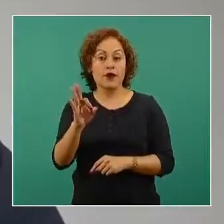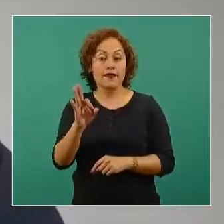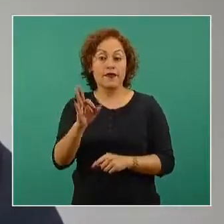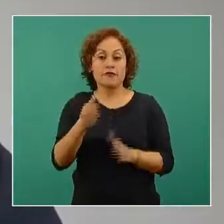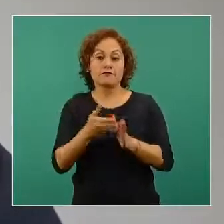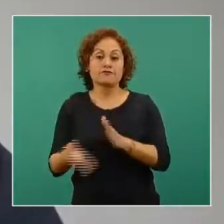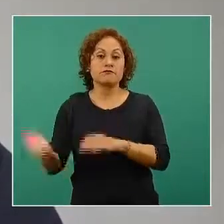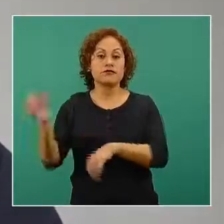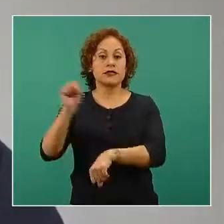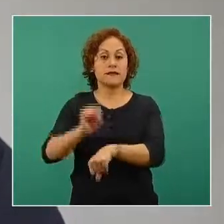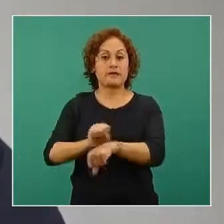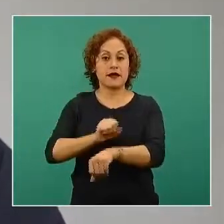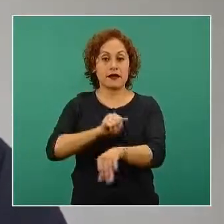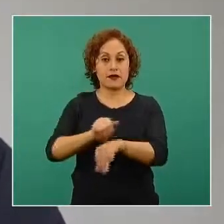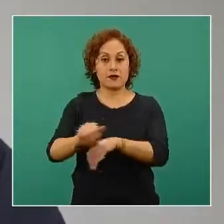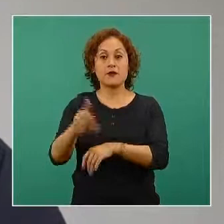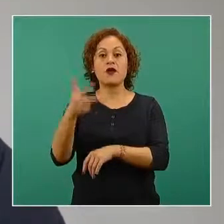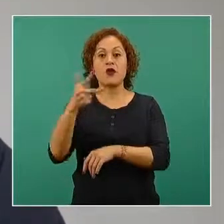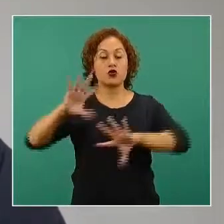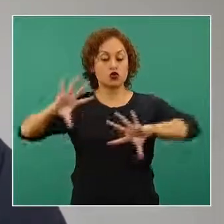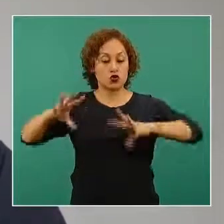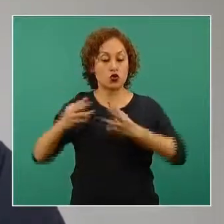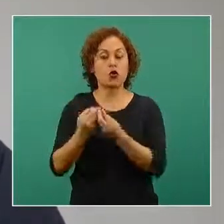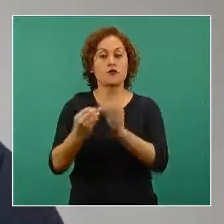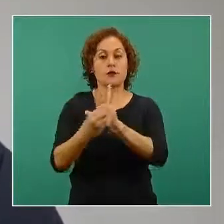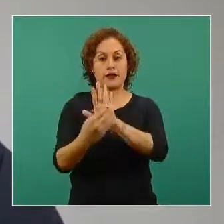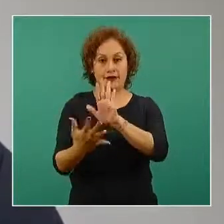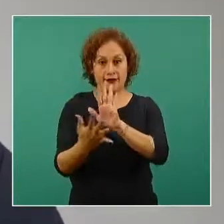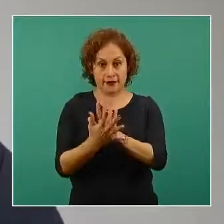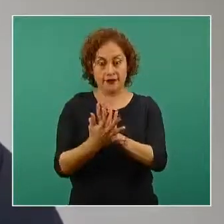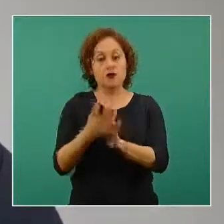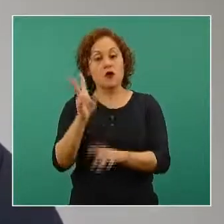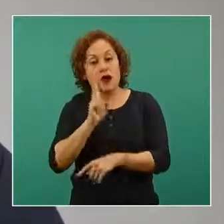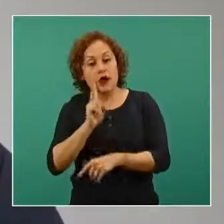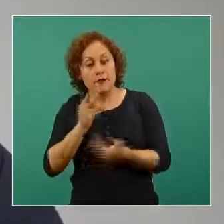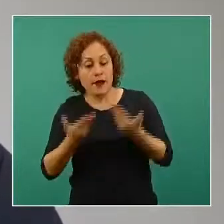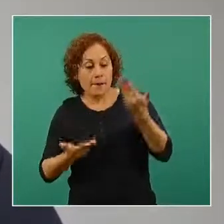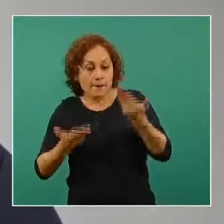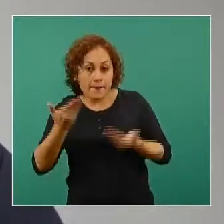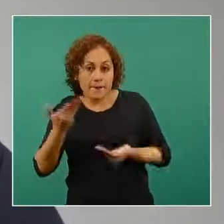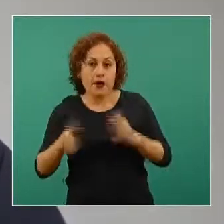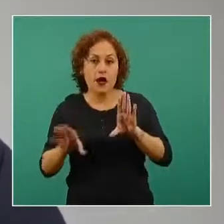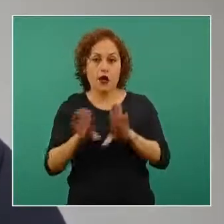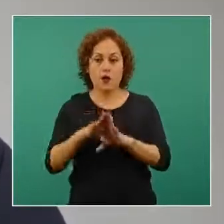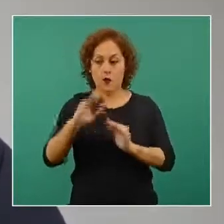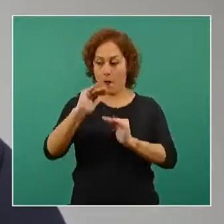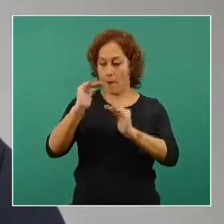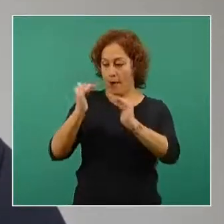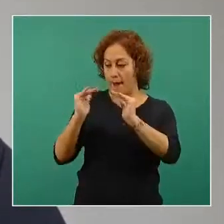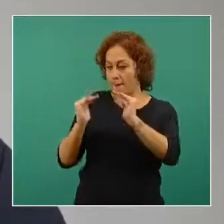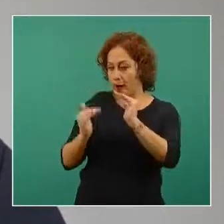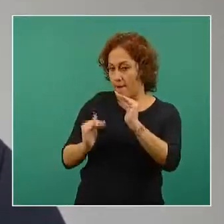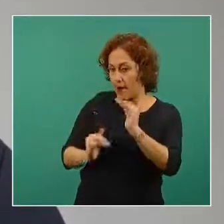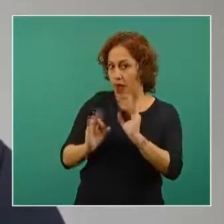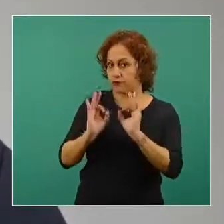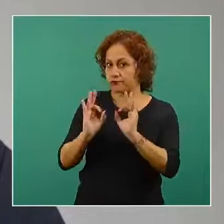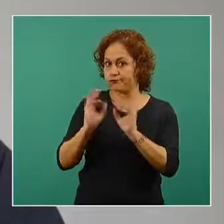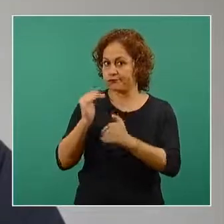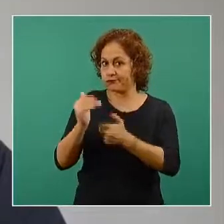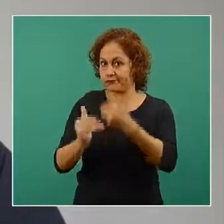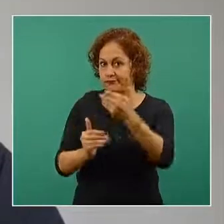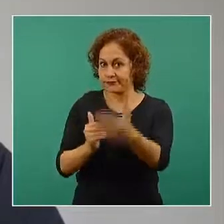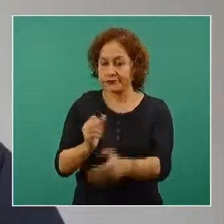8, y entonces veremos si esta tendencia descendente y el comportamiento de disminución de la epidemia,